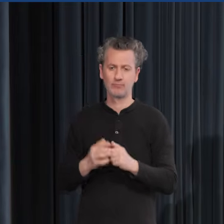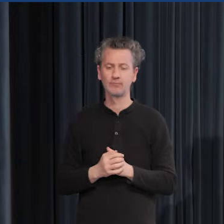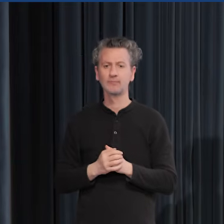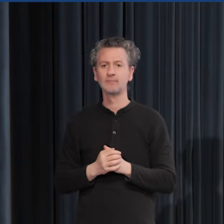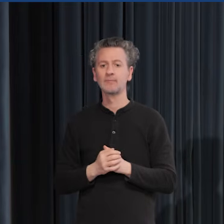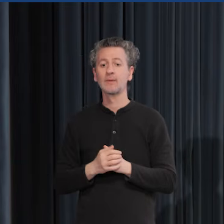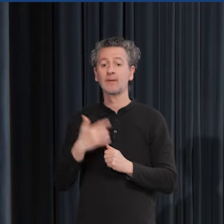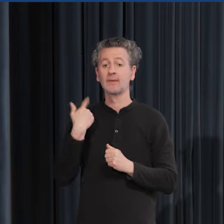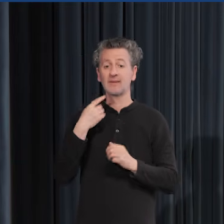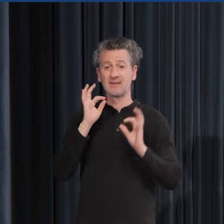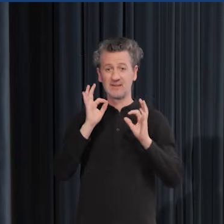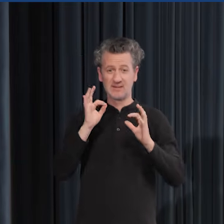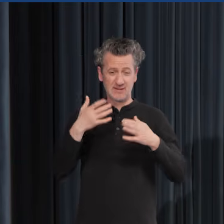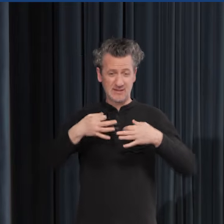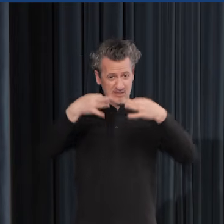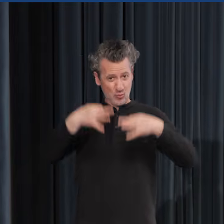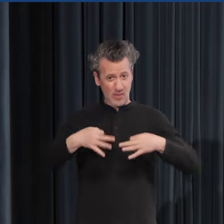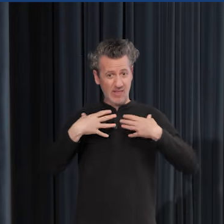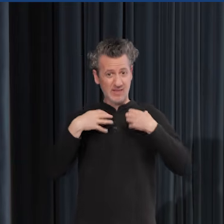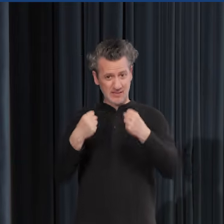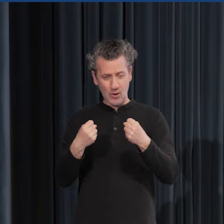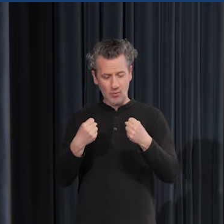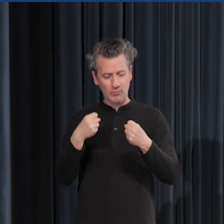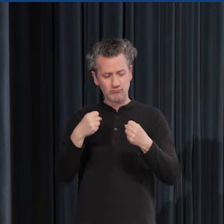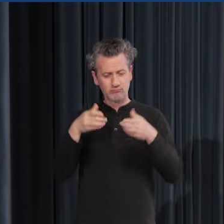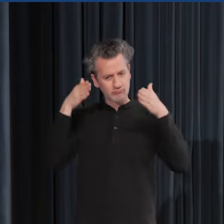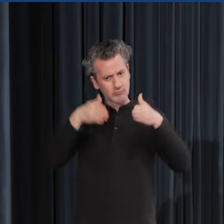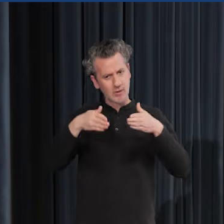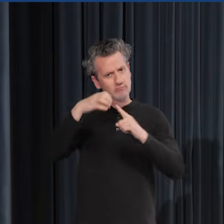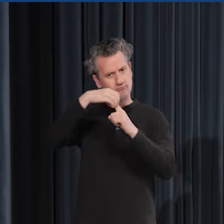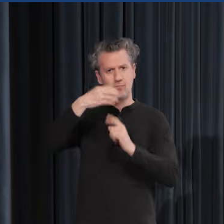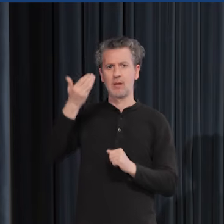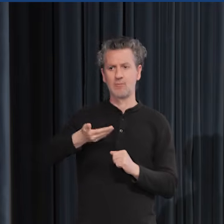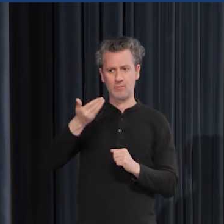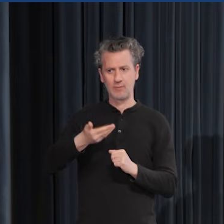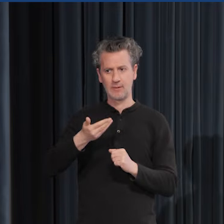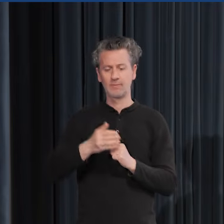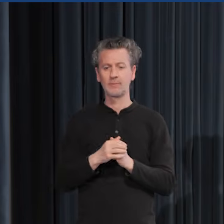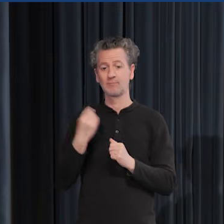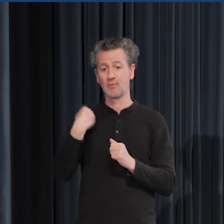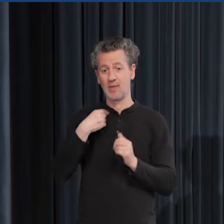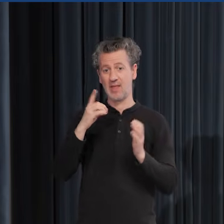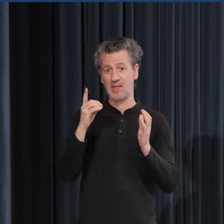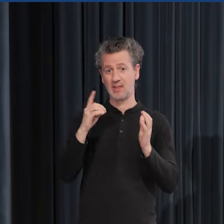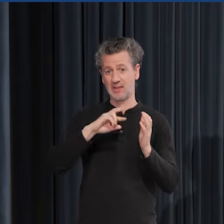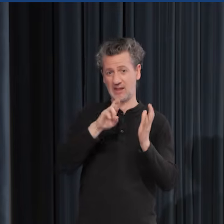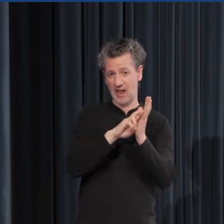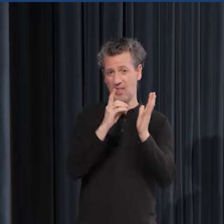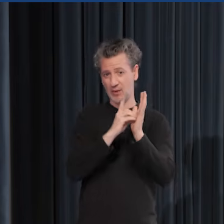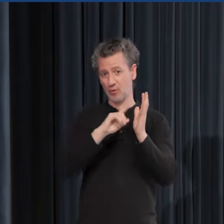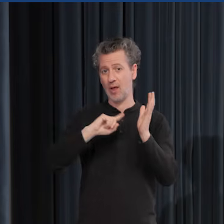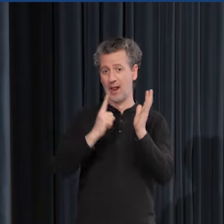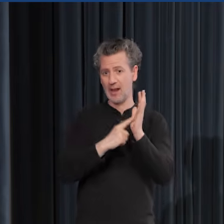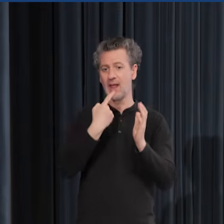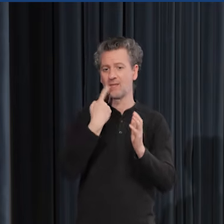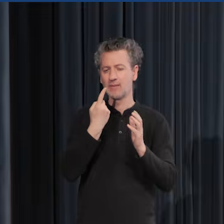La parte de seguridad y salud es clave en esta parte. De hecho, estos protocolos, el propio Real Decreto Ley establece que hay que hacer evaluaciones de